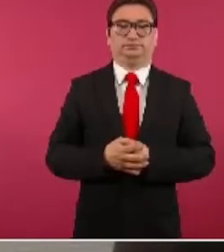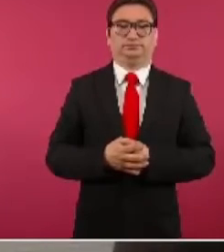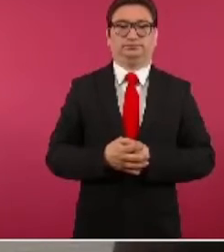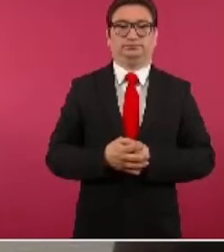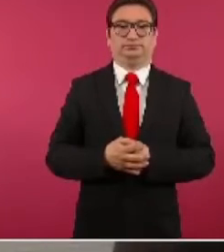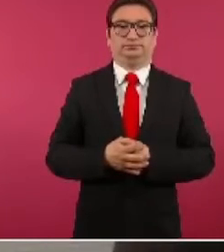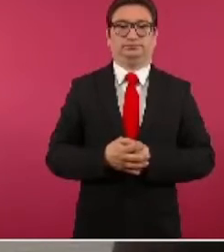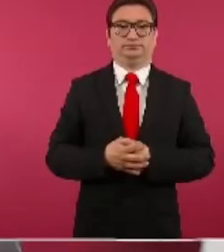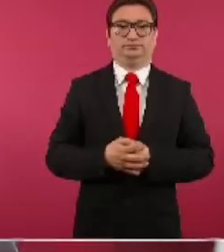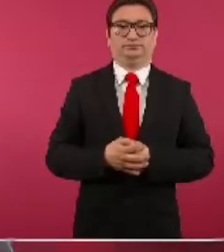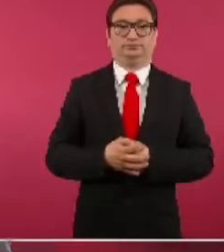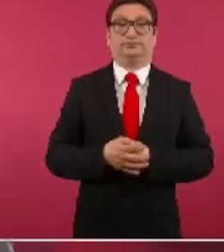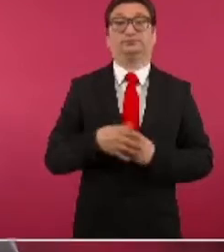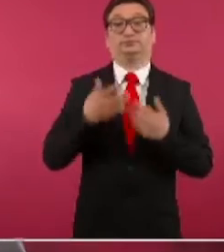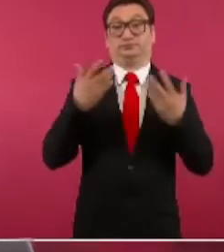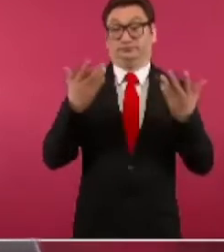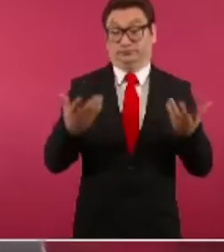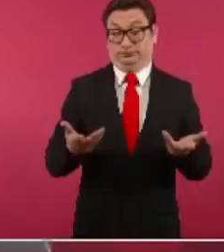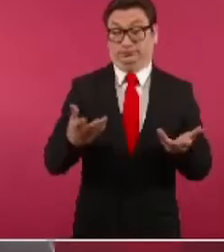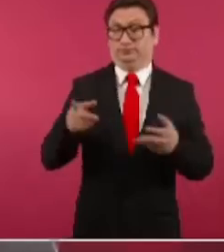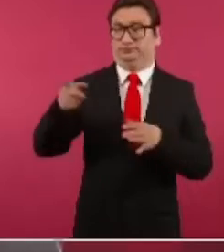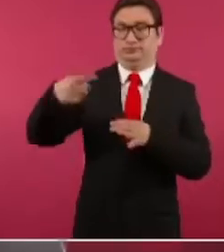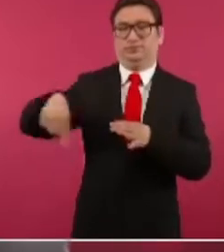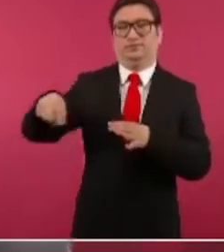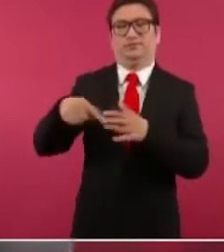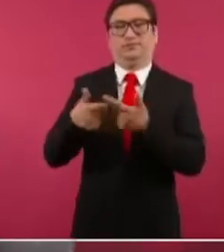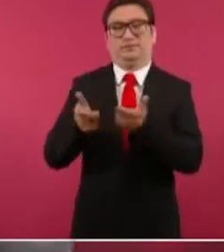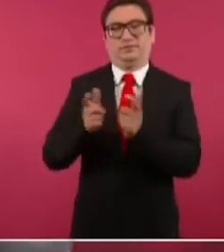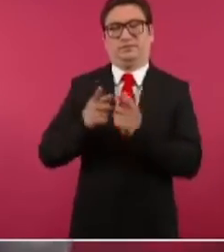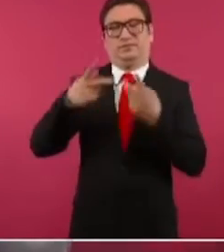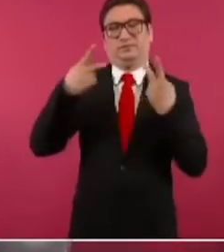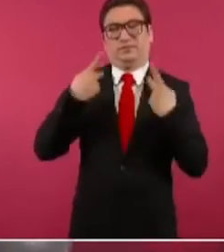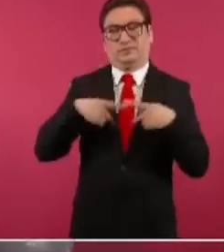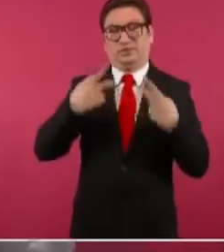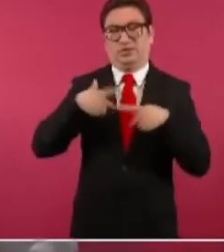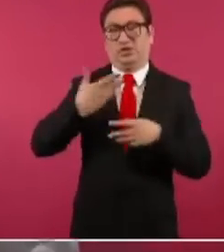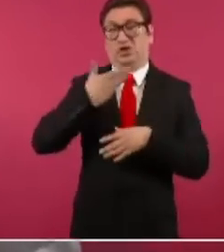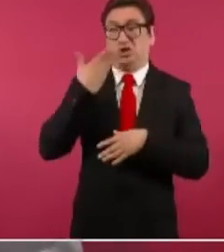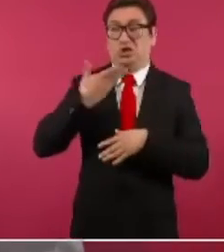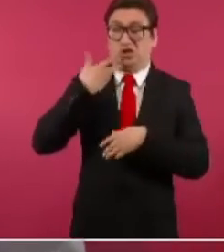Entonces, son muy retrógradas los conservadores.